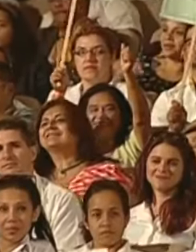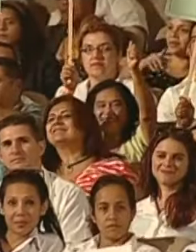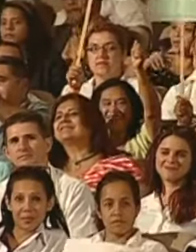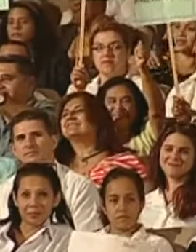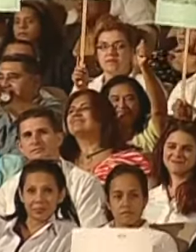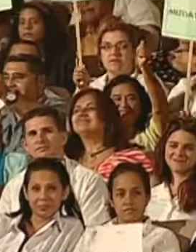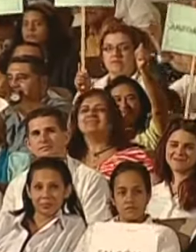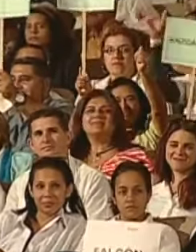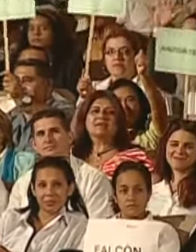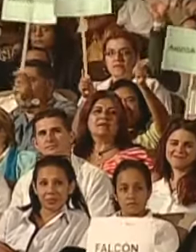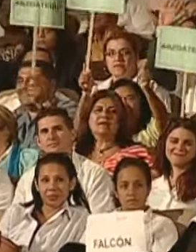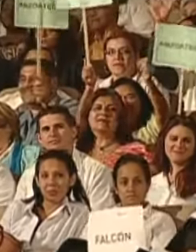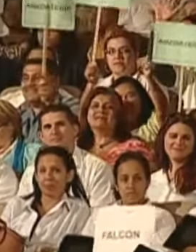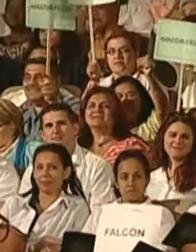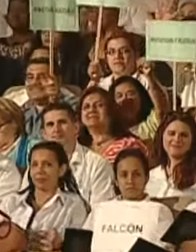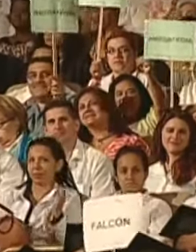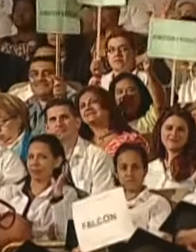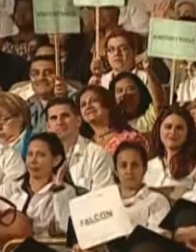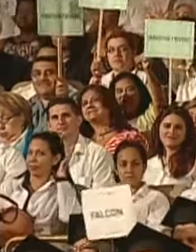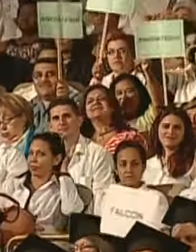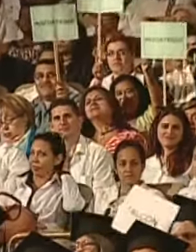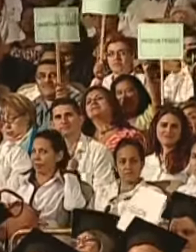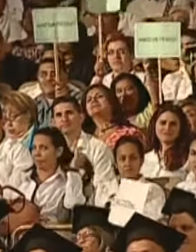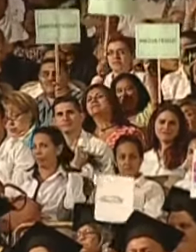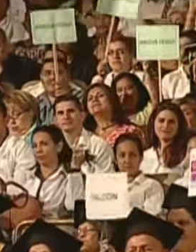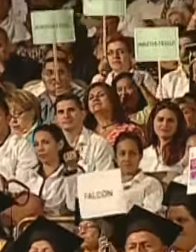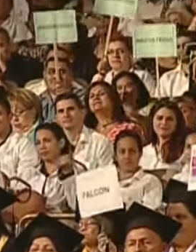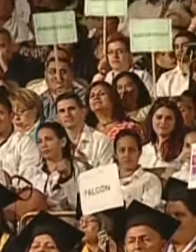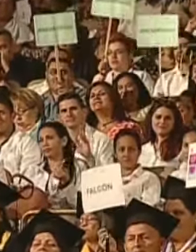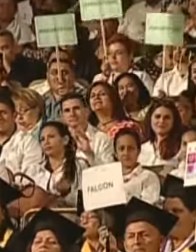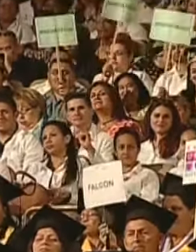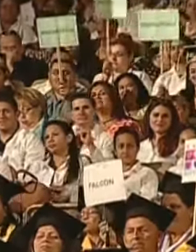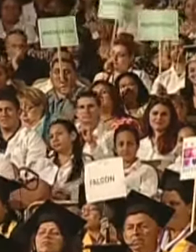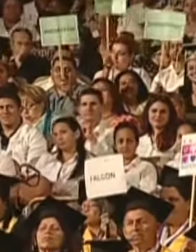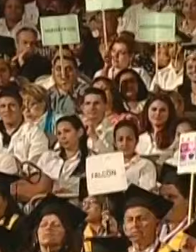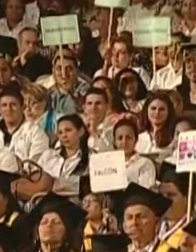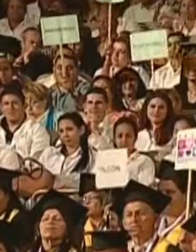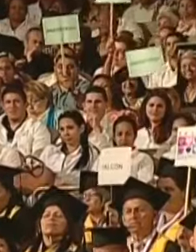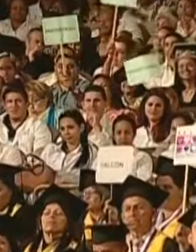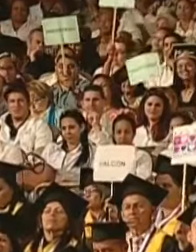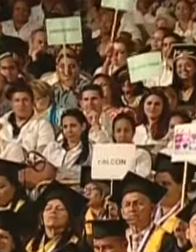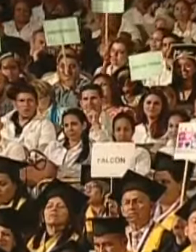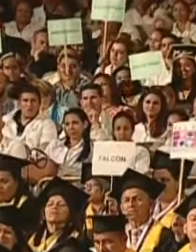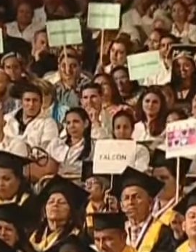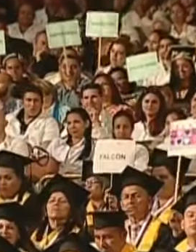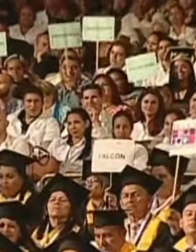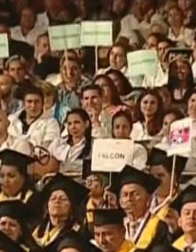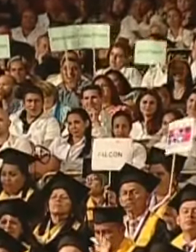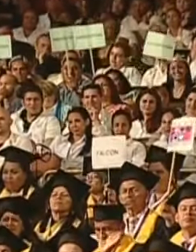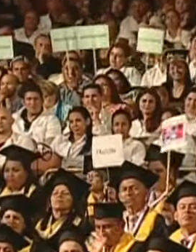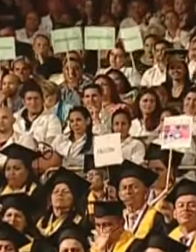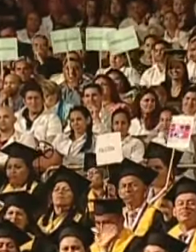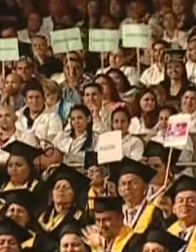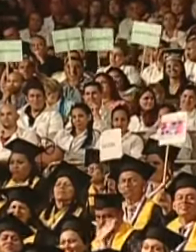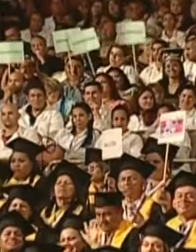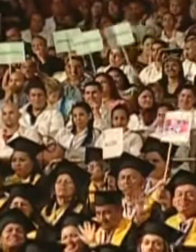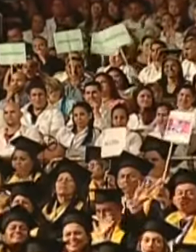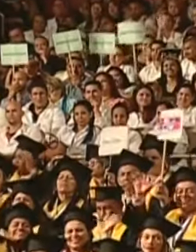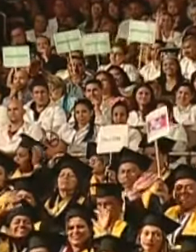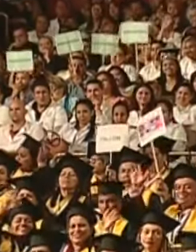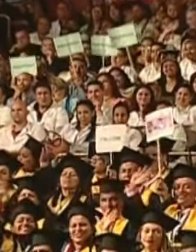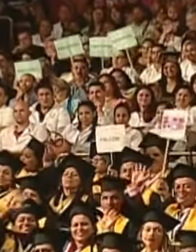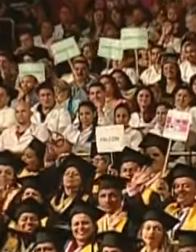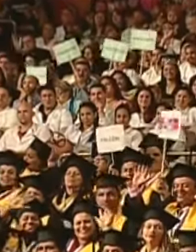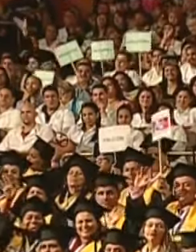de formación del nuevo médico, de la nueva médica de Venezuela, de los profesionales